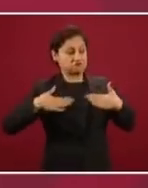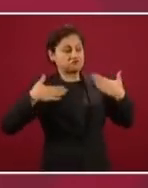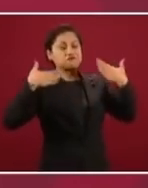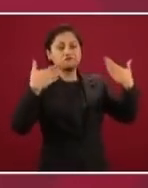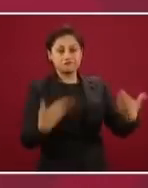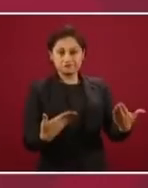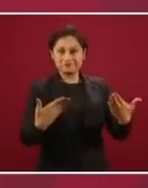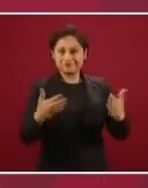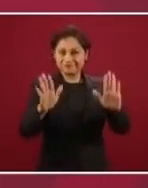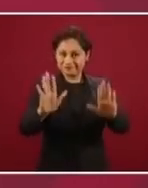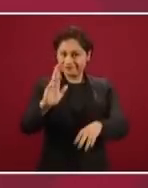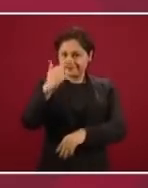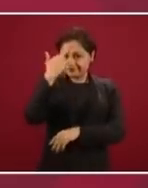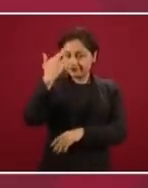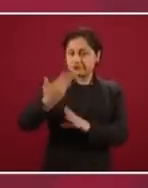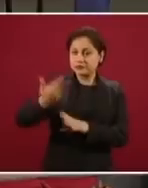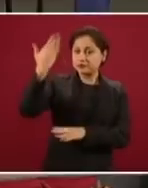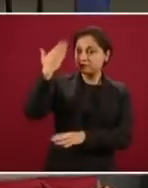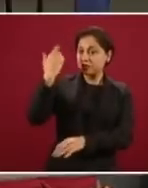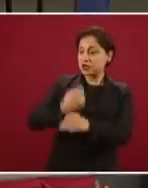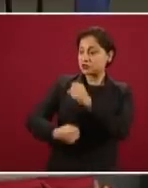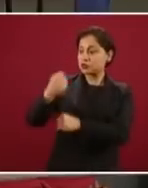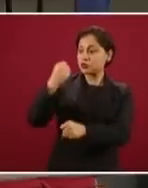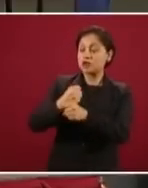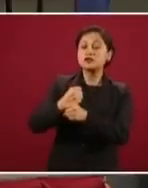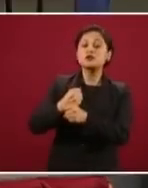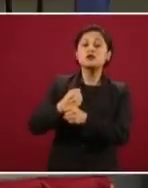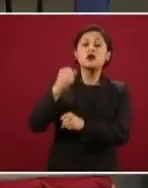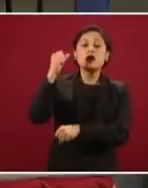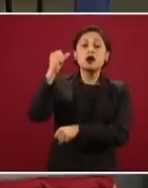y en abril del año pasado